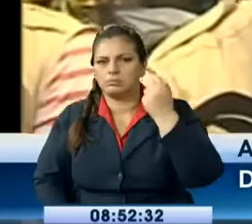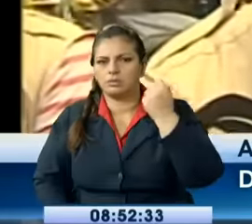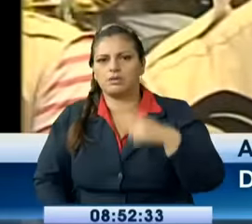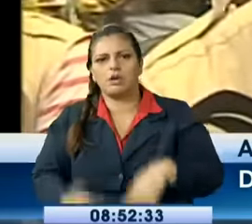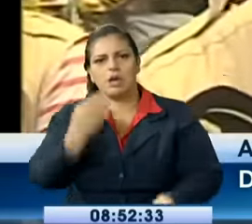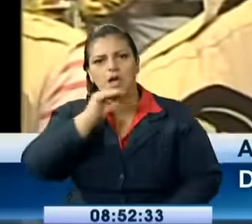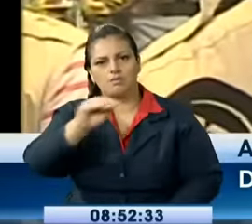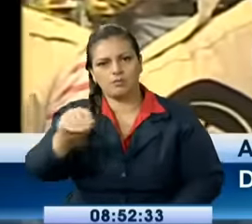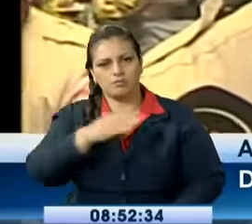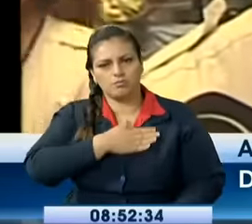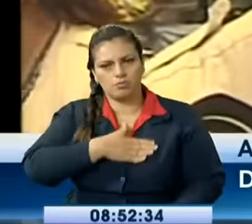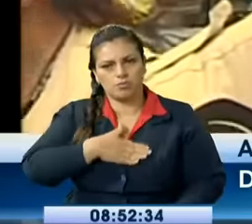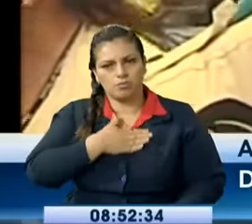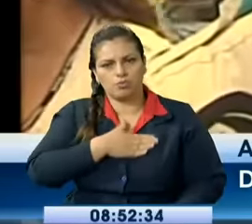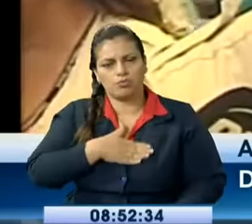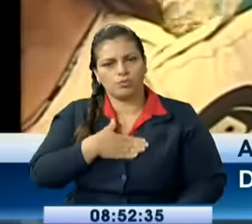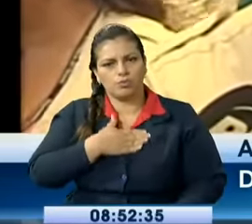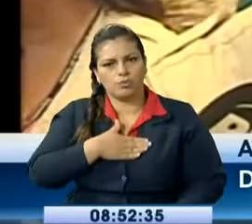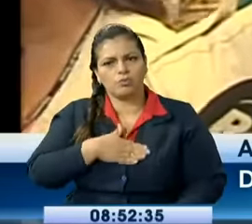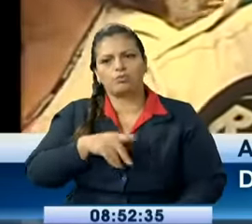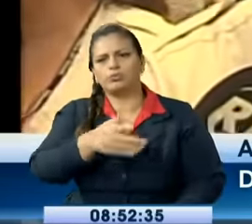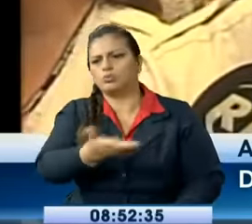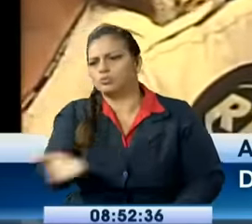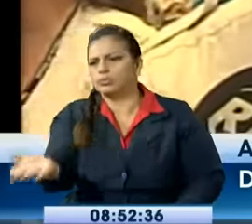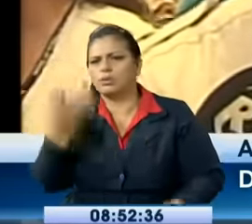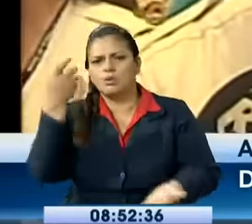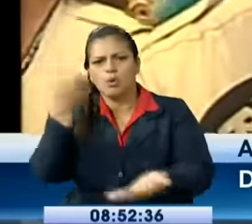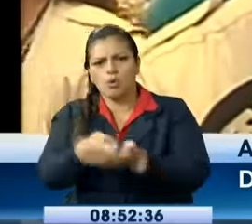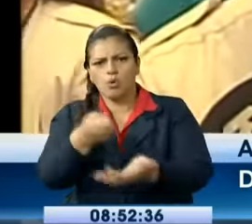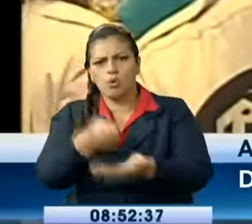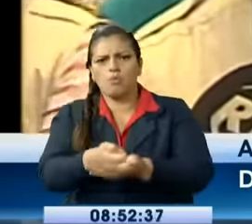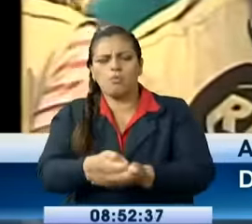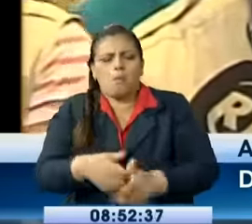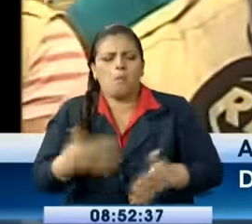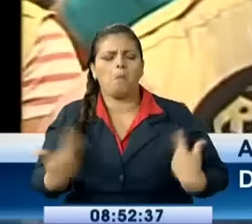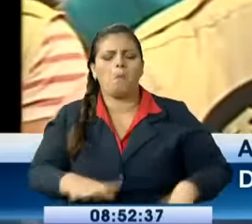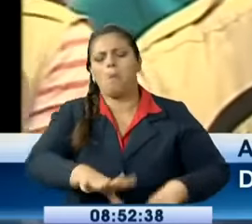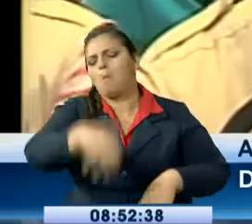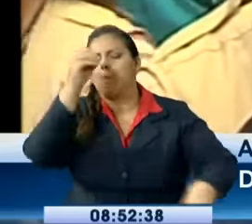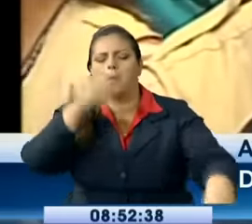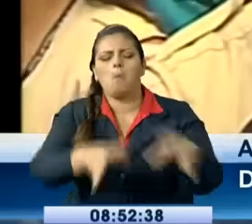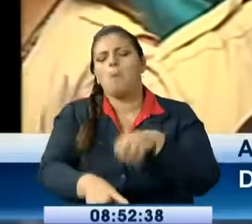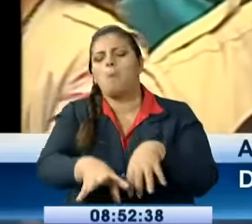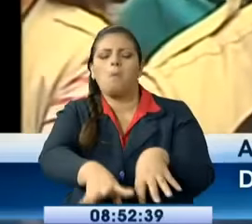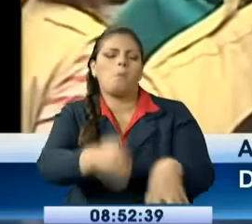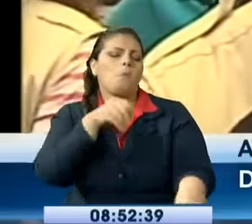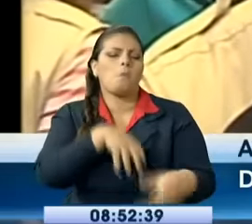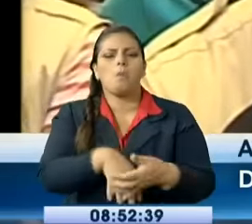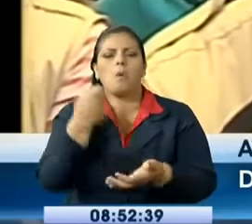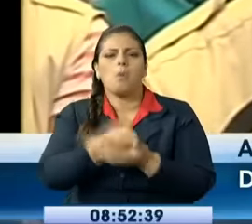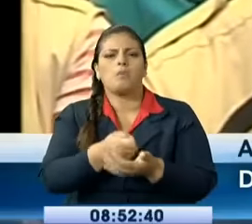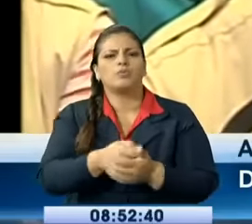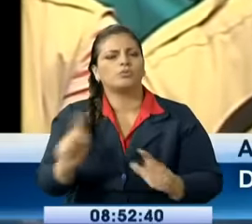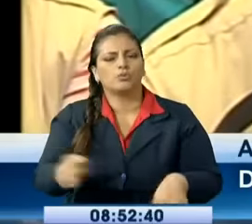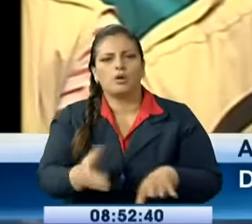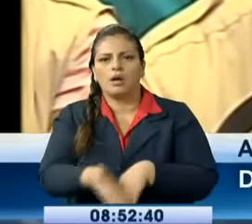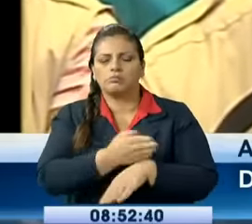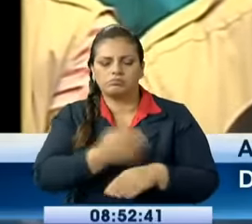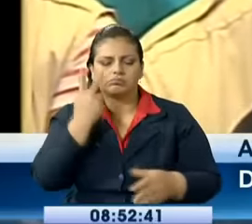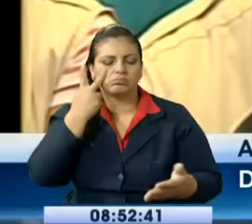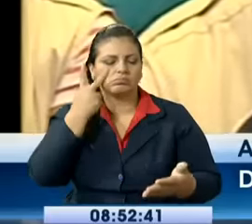él tiene que hacer cumplir la reglamentación. Caso contrario, en el próximo operativo se decomisa todo este producto, porque no se